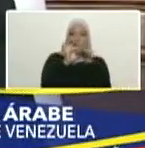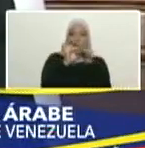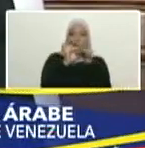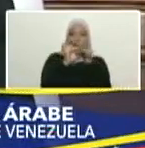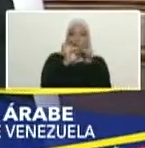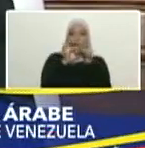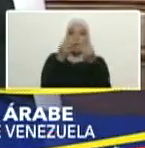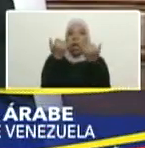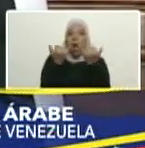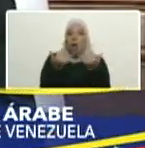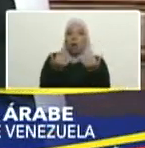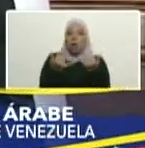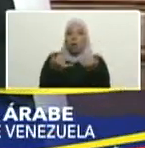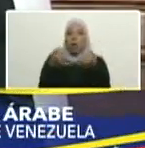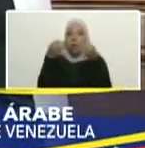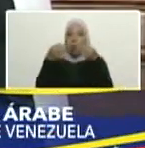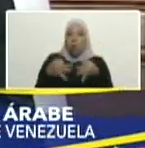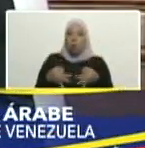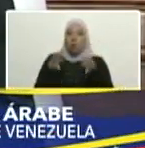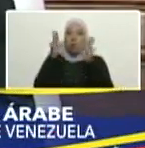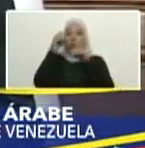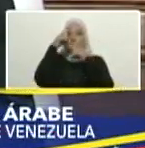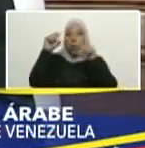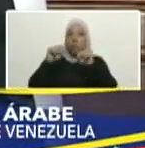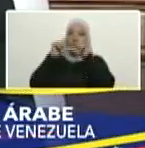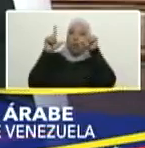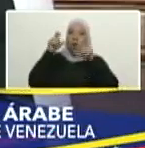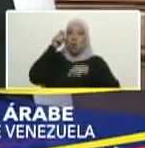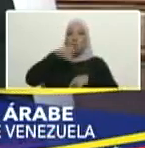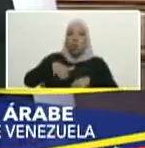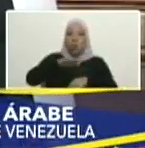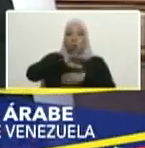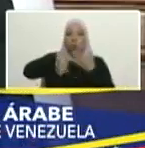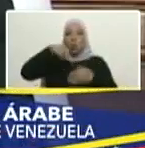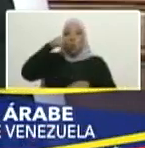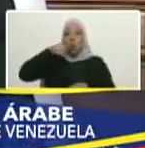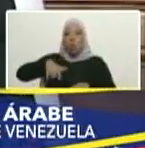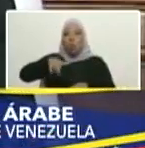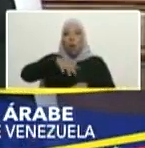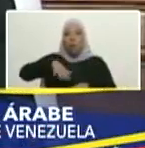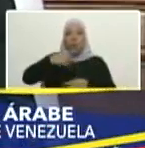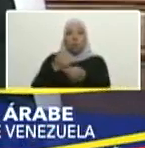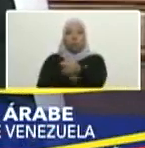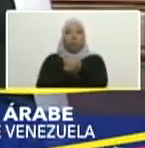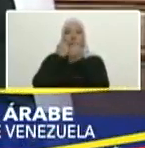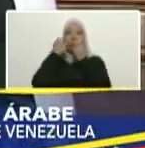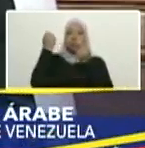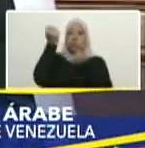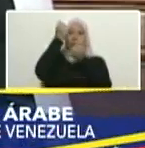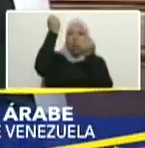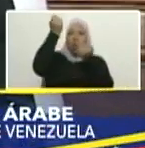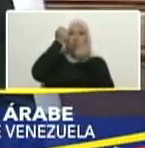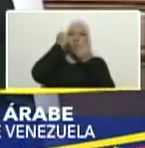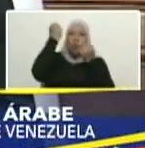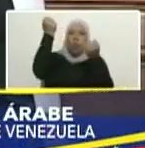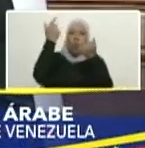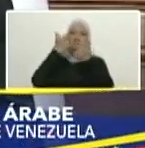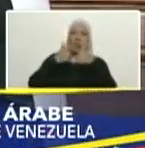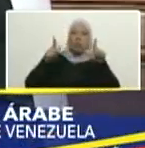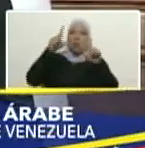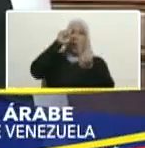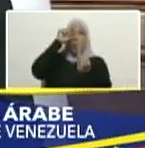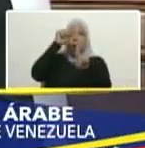para ratificar la admiración mutua entre nuestros pueblos que luchan por la libertad, por